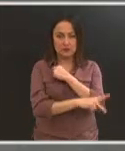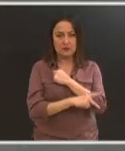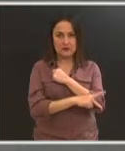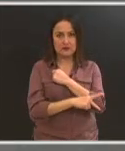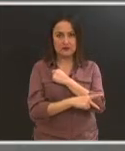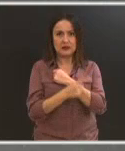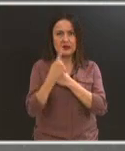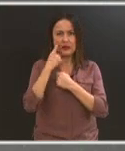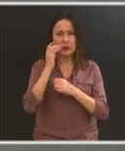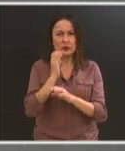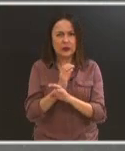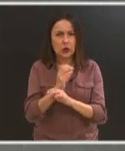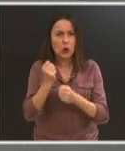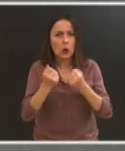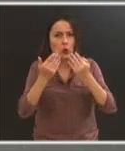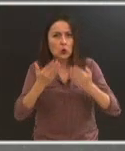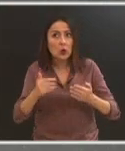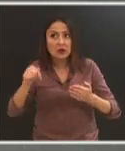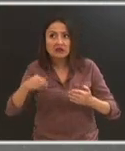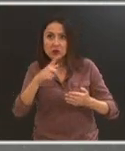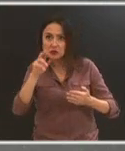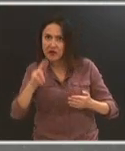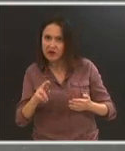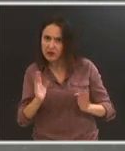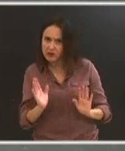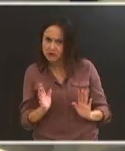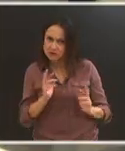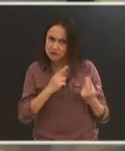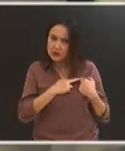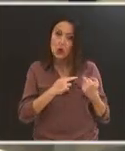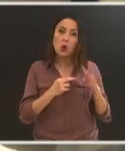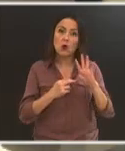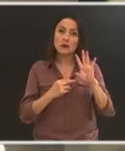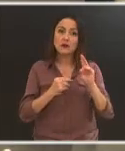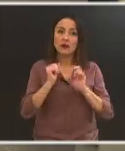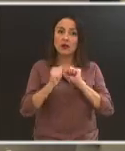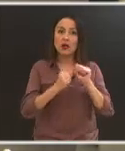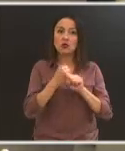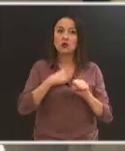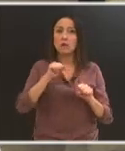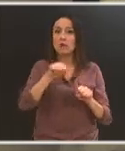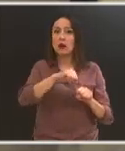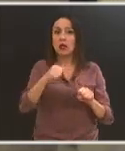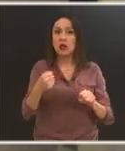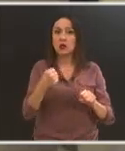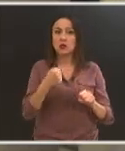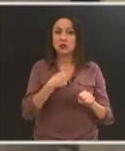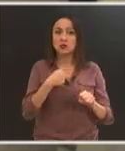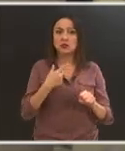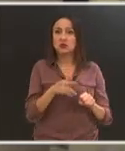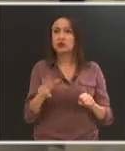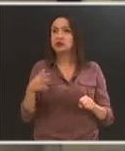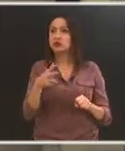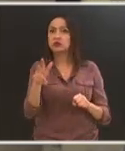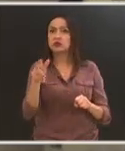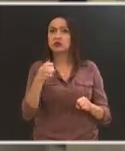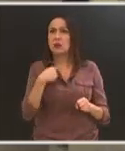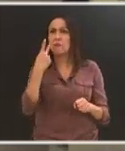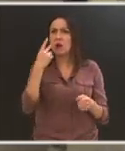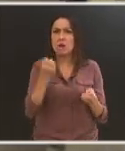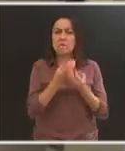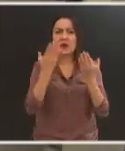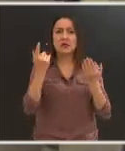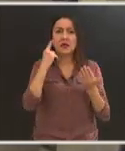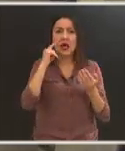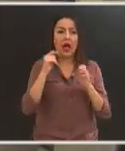tan prudentes son los conductores en Costa Rica? Yo tengo 47 años de manejar y por todos lados me los encuentro. Ahora con